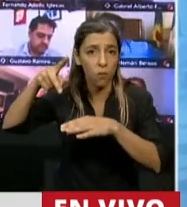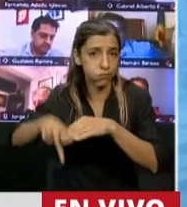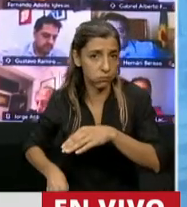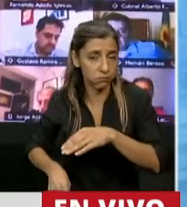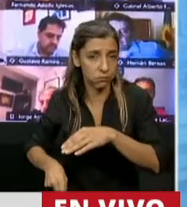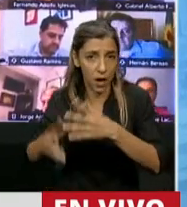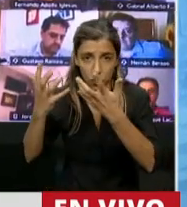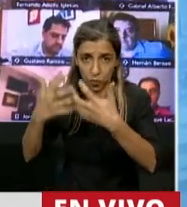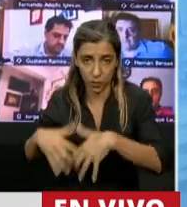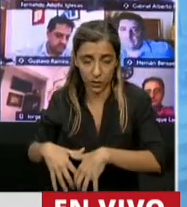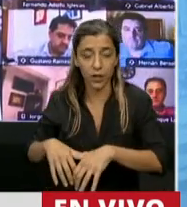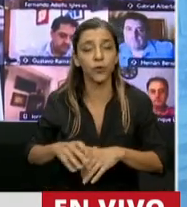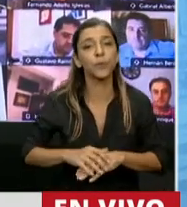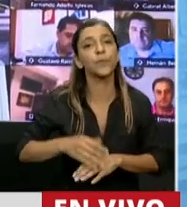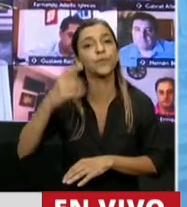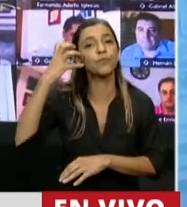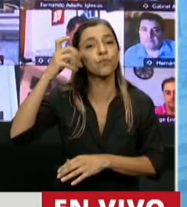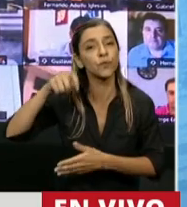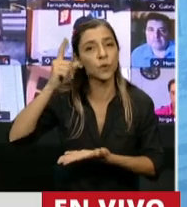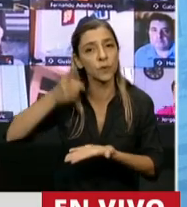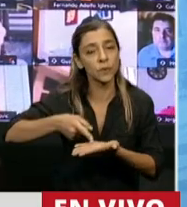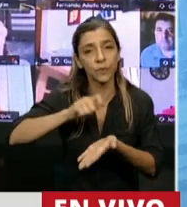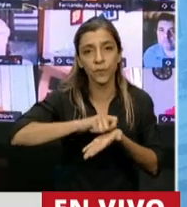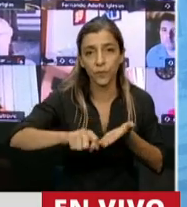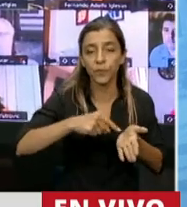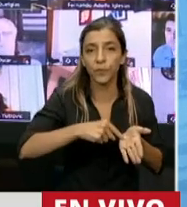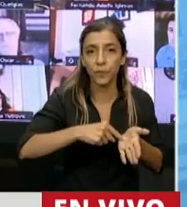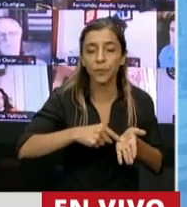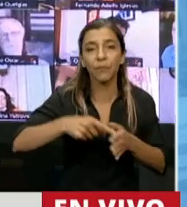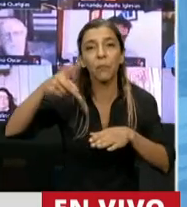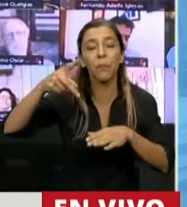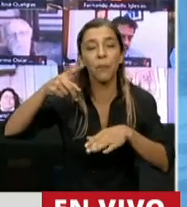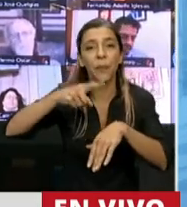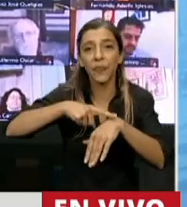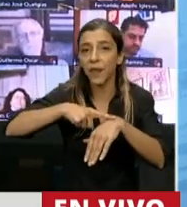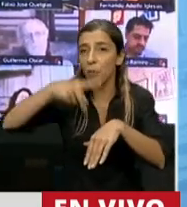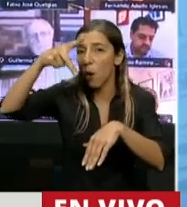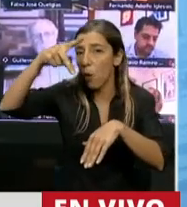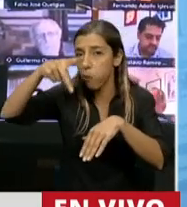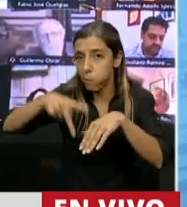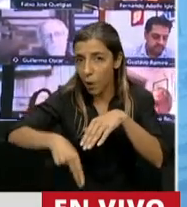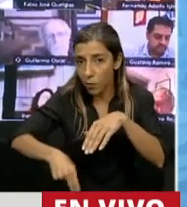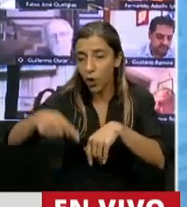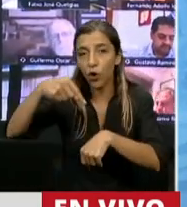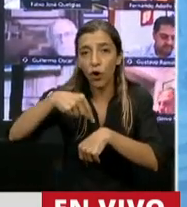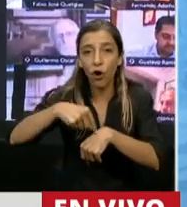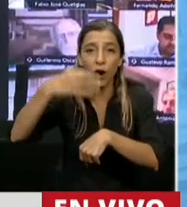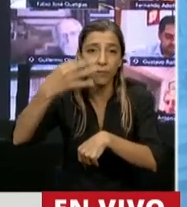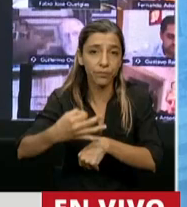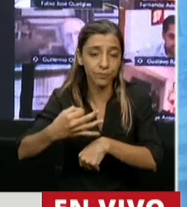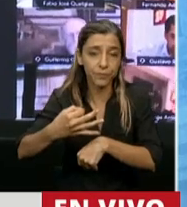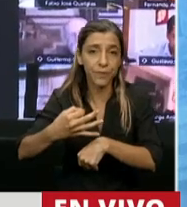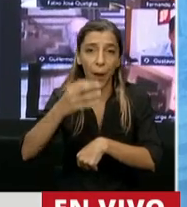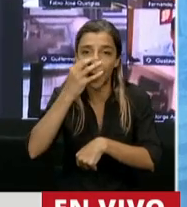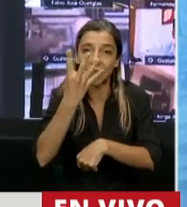que es la que va a dejar absolutamente claro, los plazos vencen a la hora 24 del día del vencimiento respectivo.